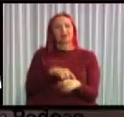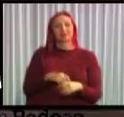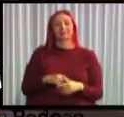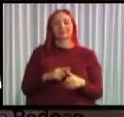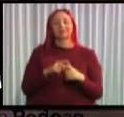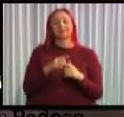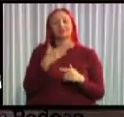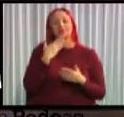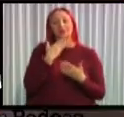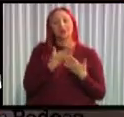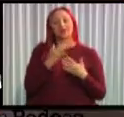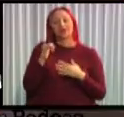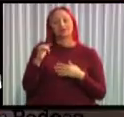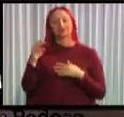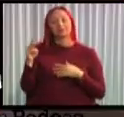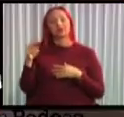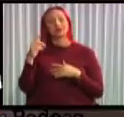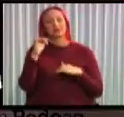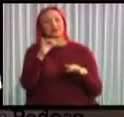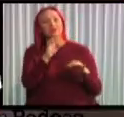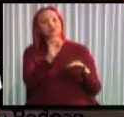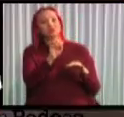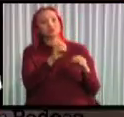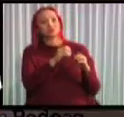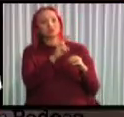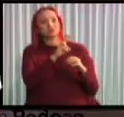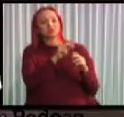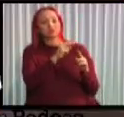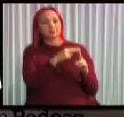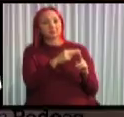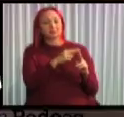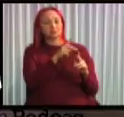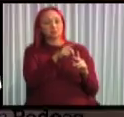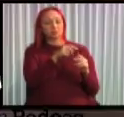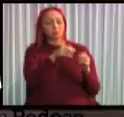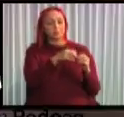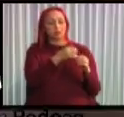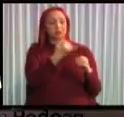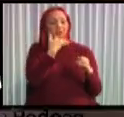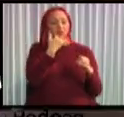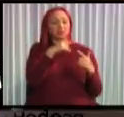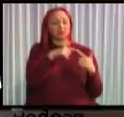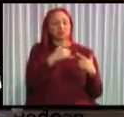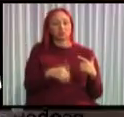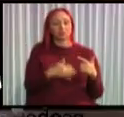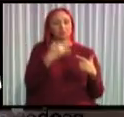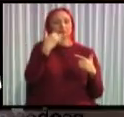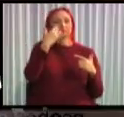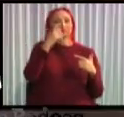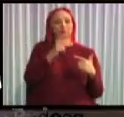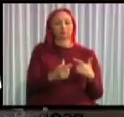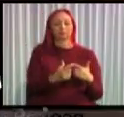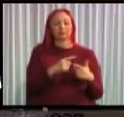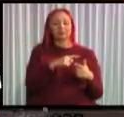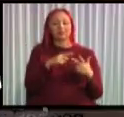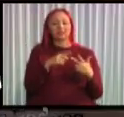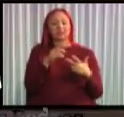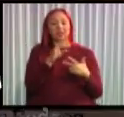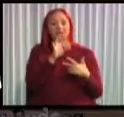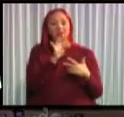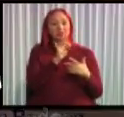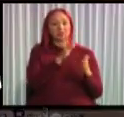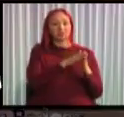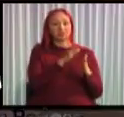Don José Mario, deje por favor sus 2 apellidos, su número de cédula y su número de teléfono. Y de 8